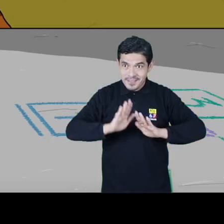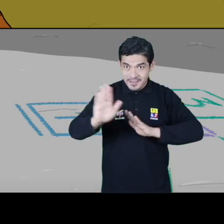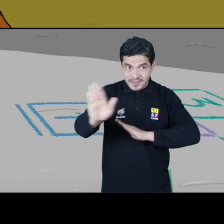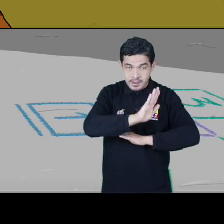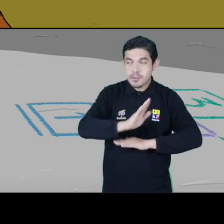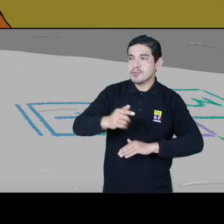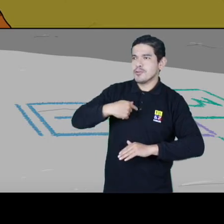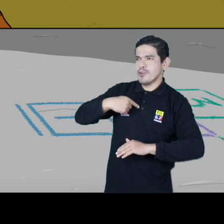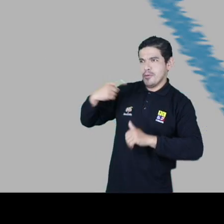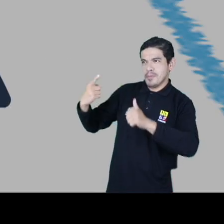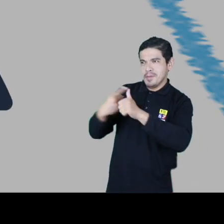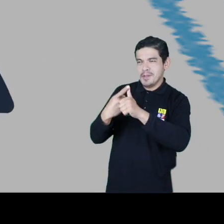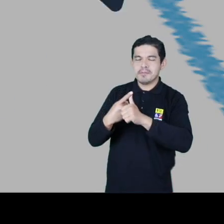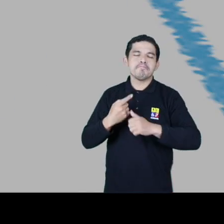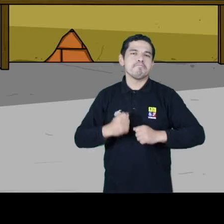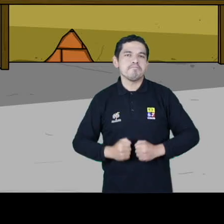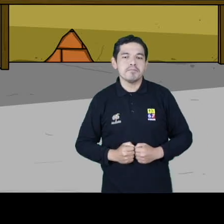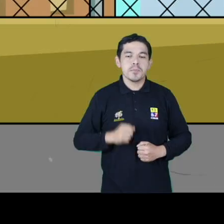primero!